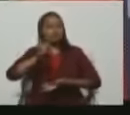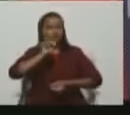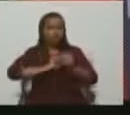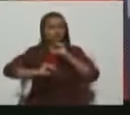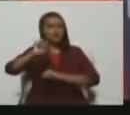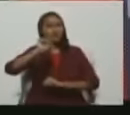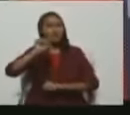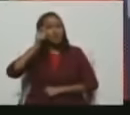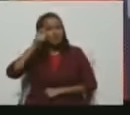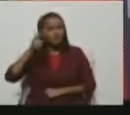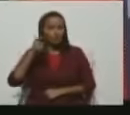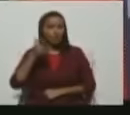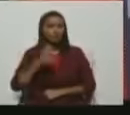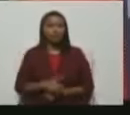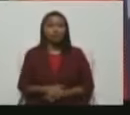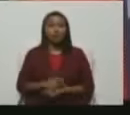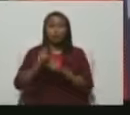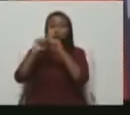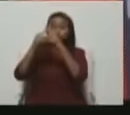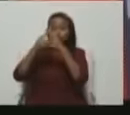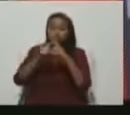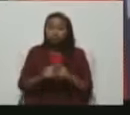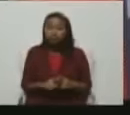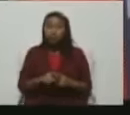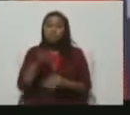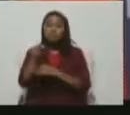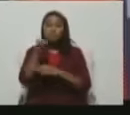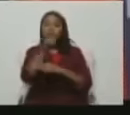En total, visitaremos